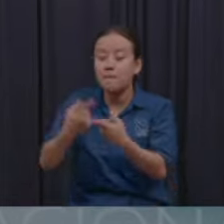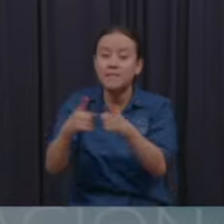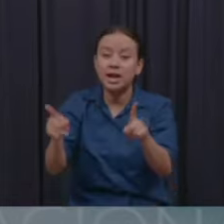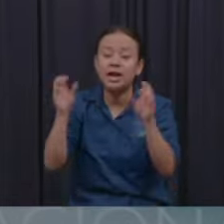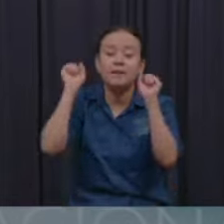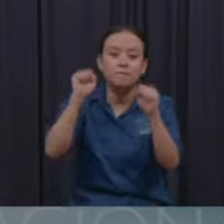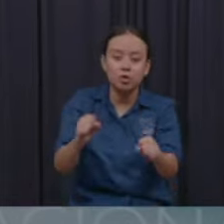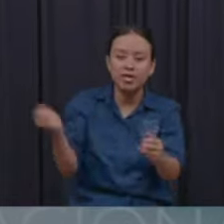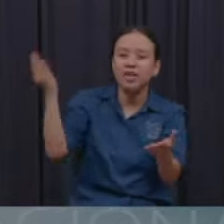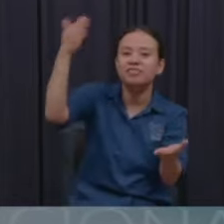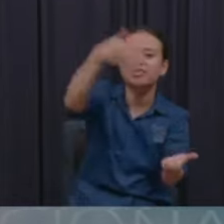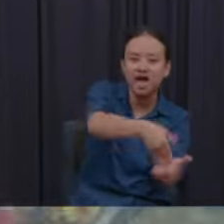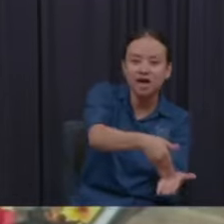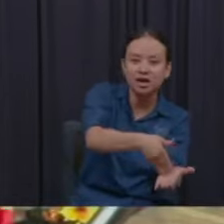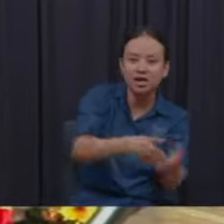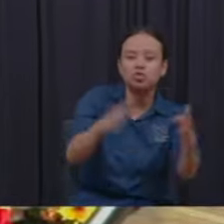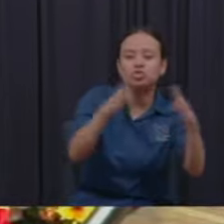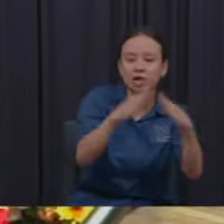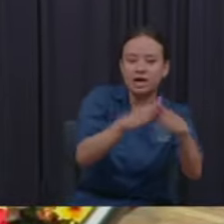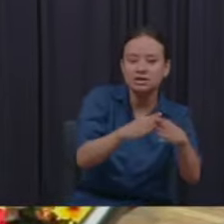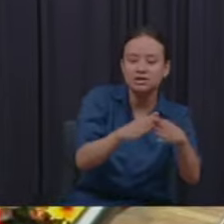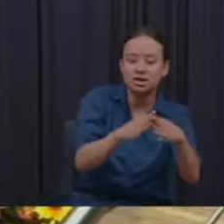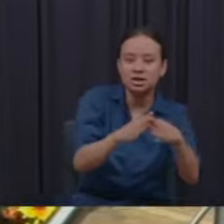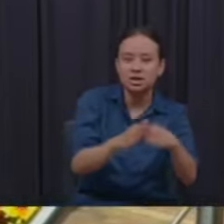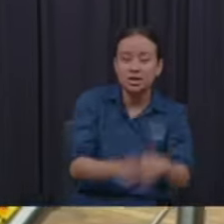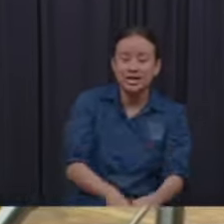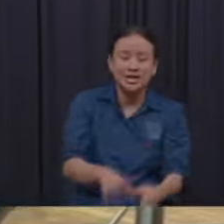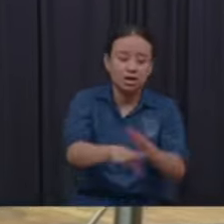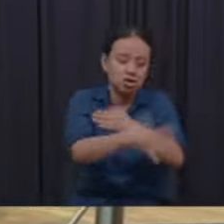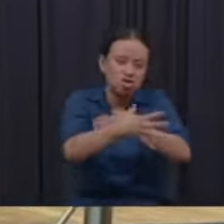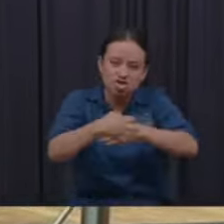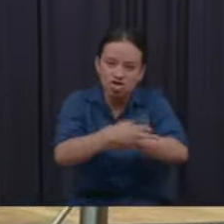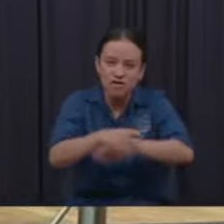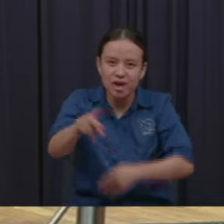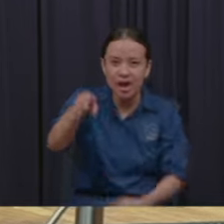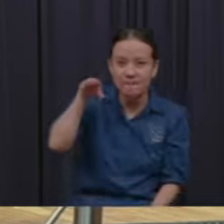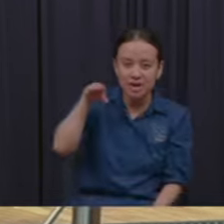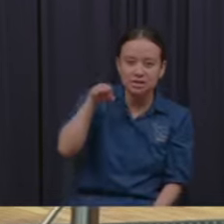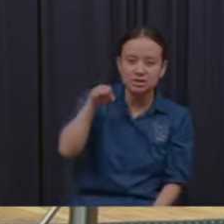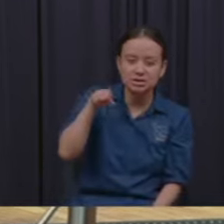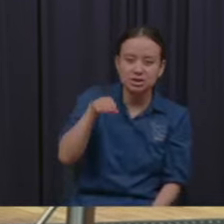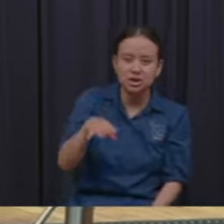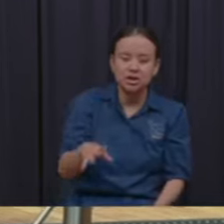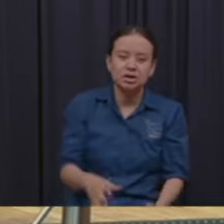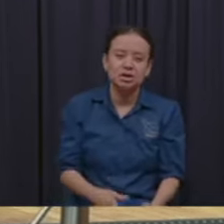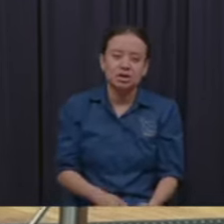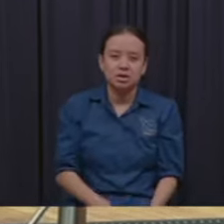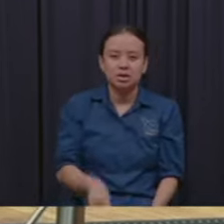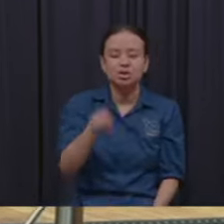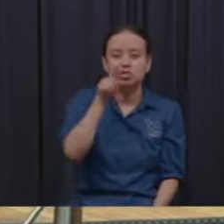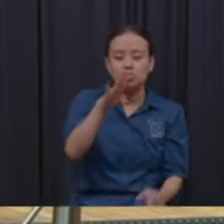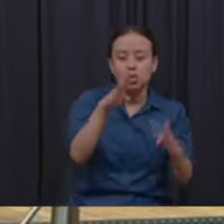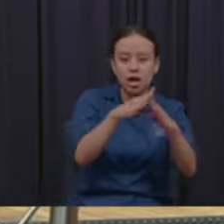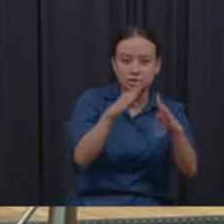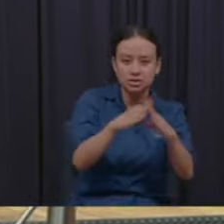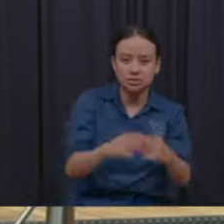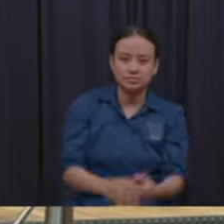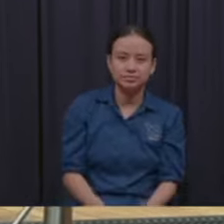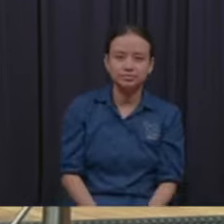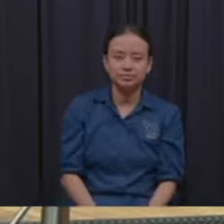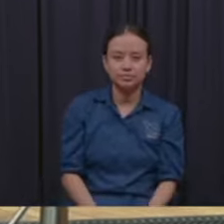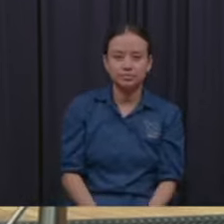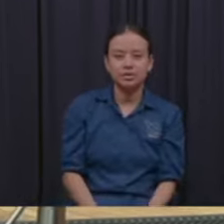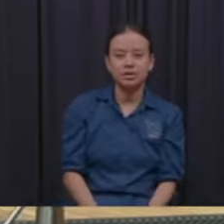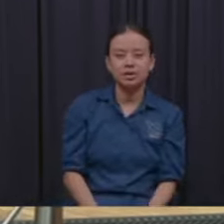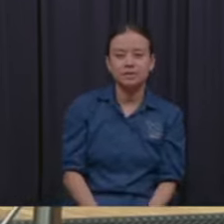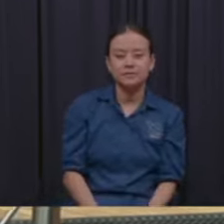meta y opere y quite la paz y la tranquilidad en la casa. Padre Santo, ¿qué es? ¿Qué? ¿Lo que está allá, lo